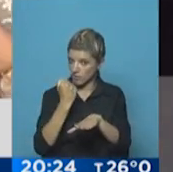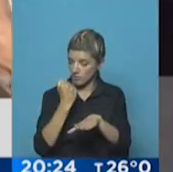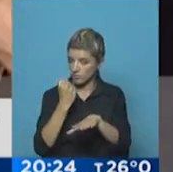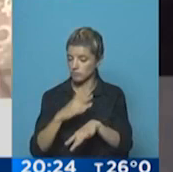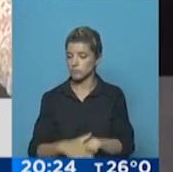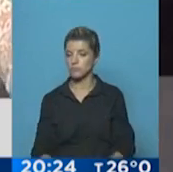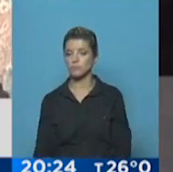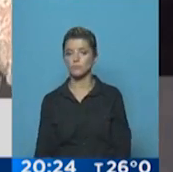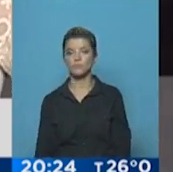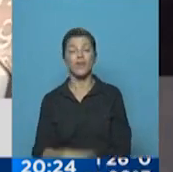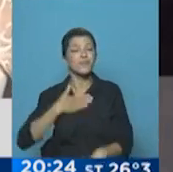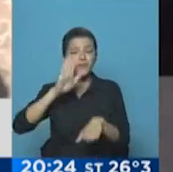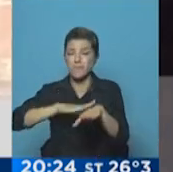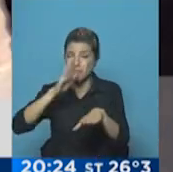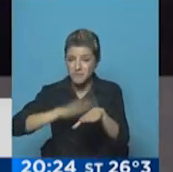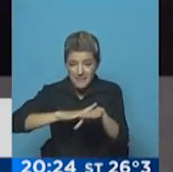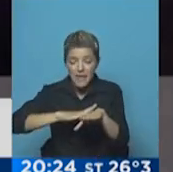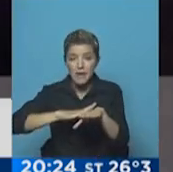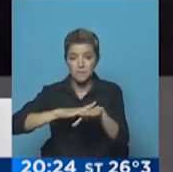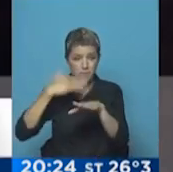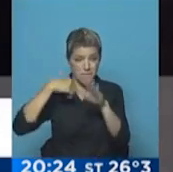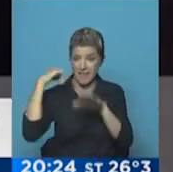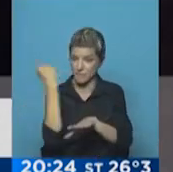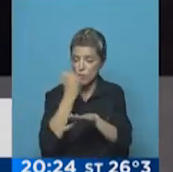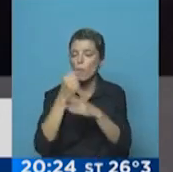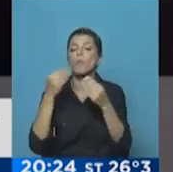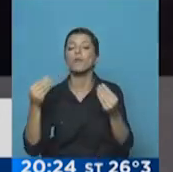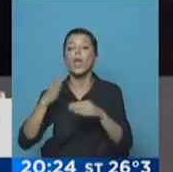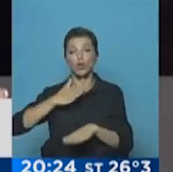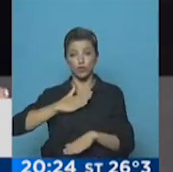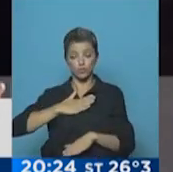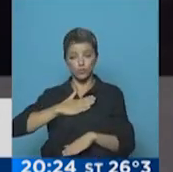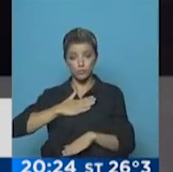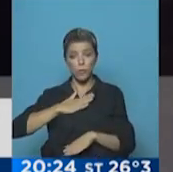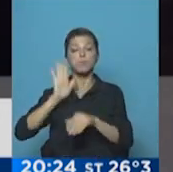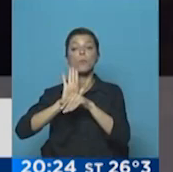Nuestra responsabilidad es mucho más grande porque hemos construido